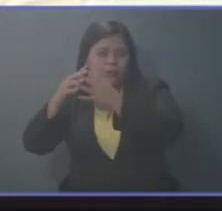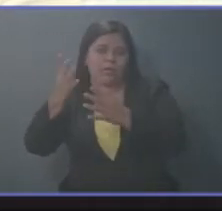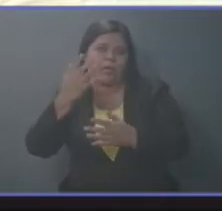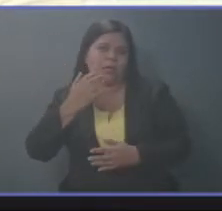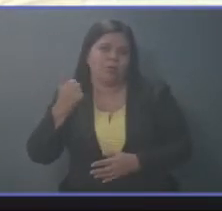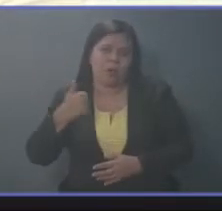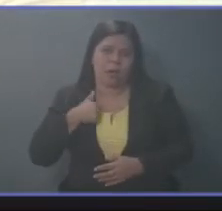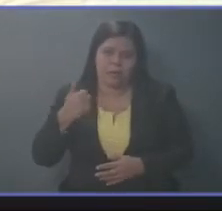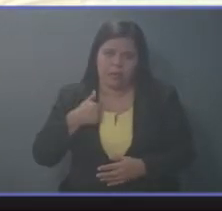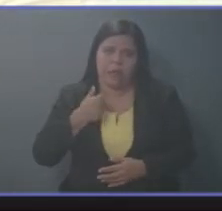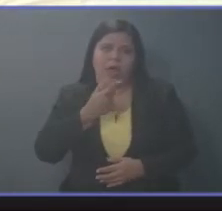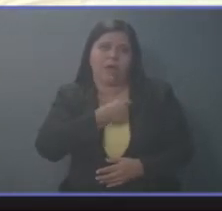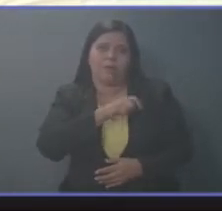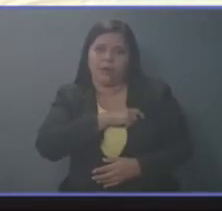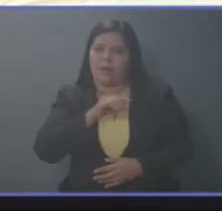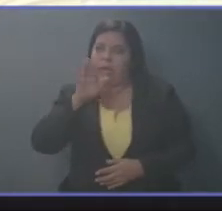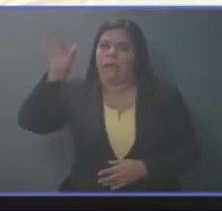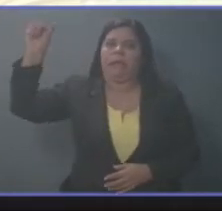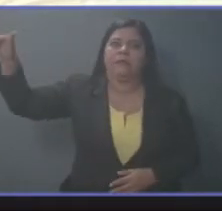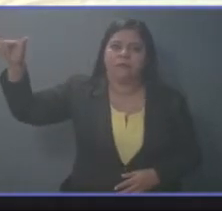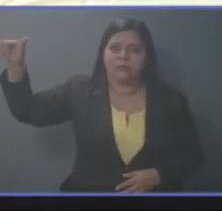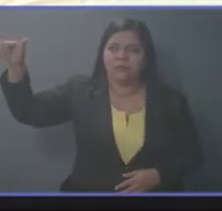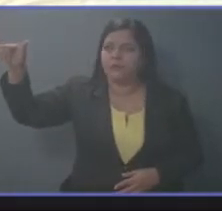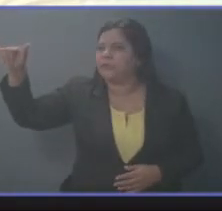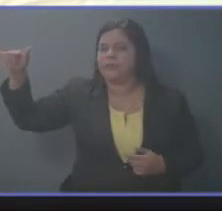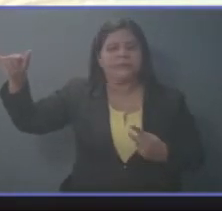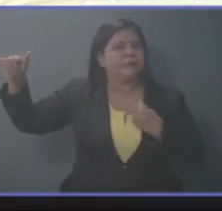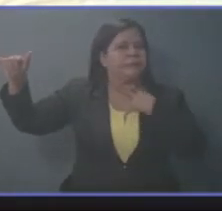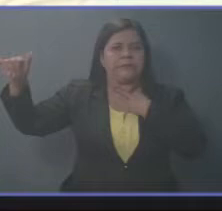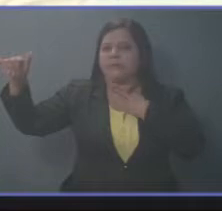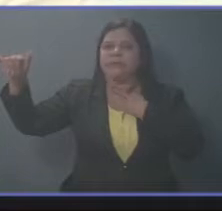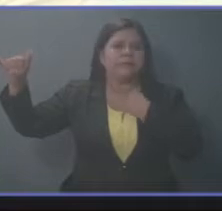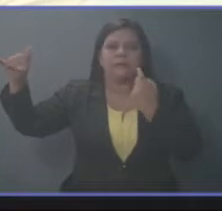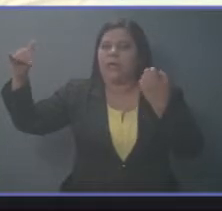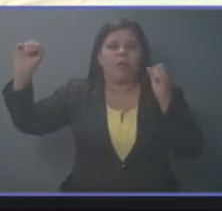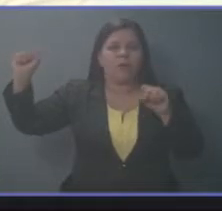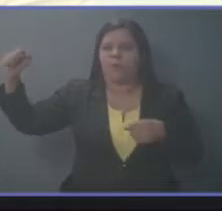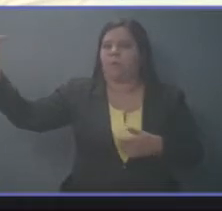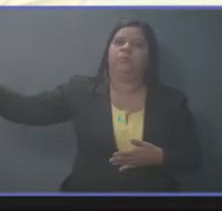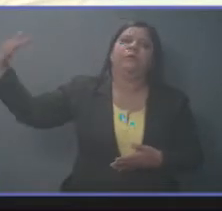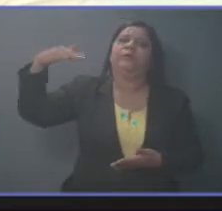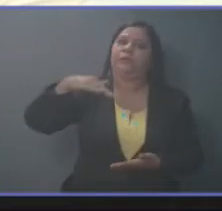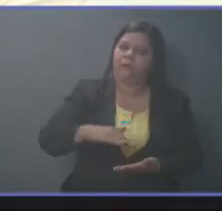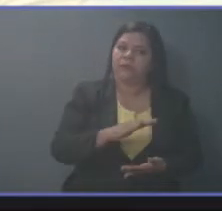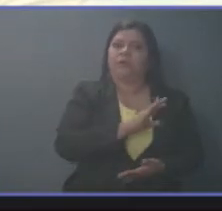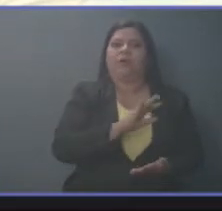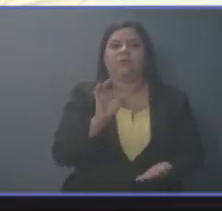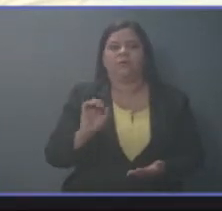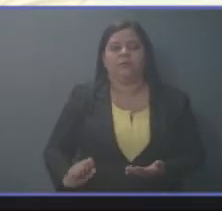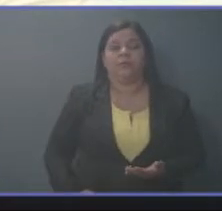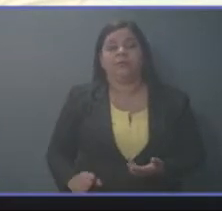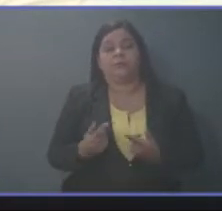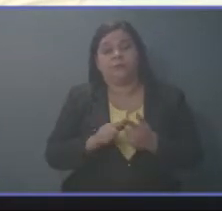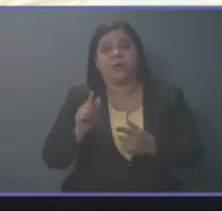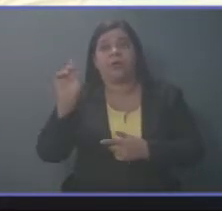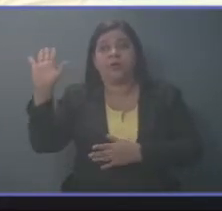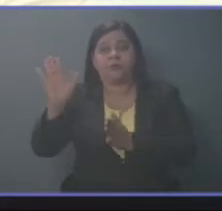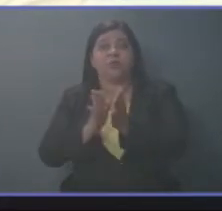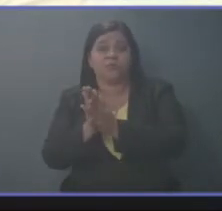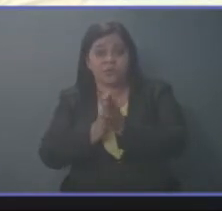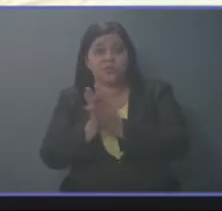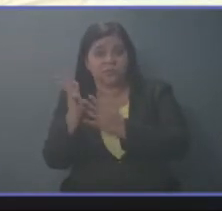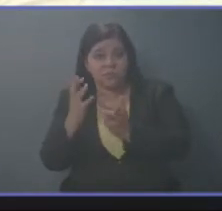España, siendo imposible su retorno para la ejecución de la referida medida. Que a pesar del deseo de regresar y su